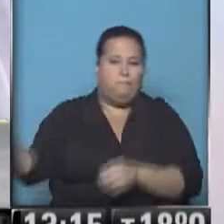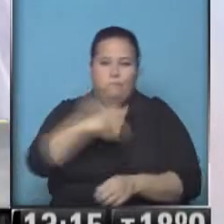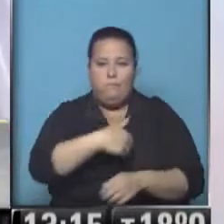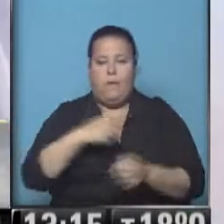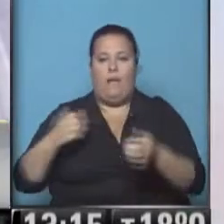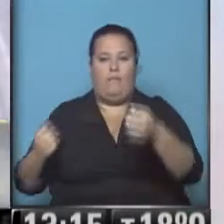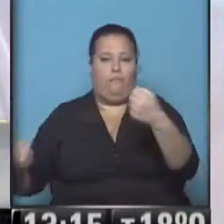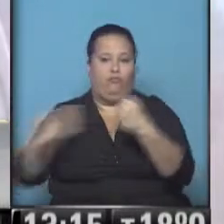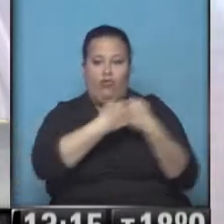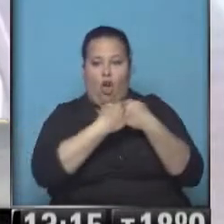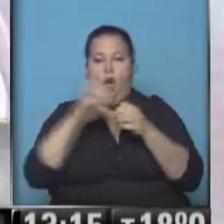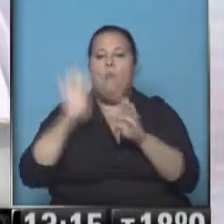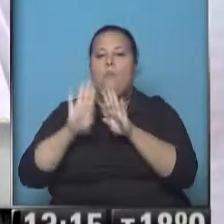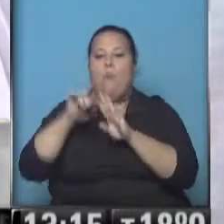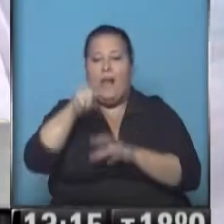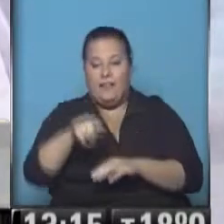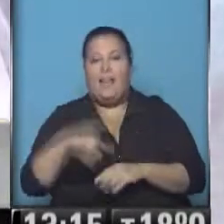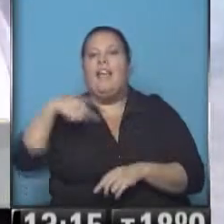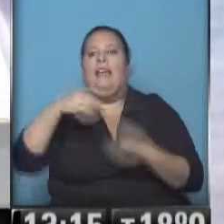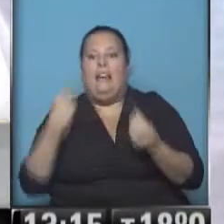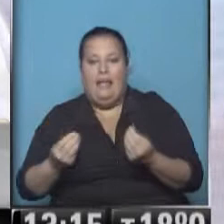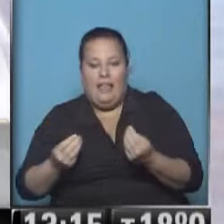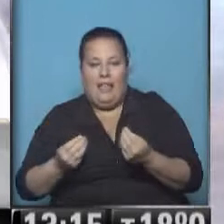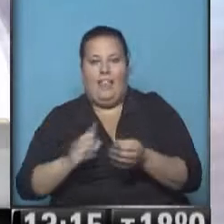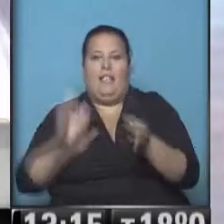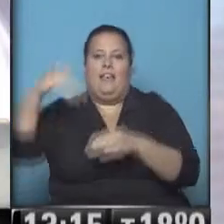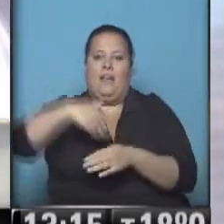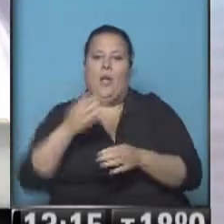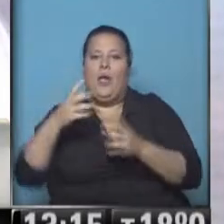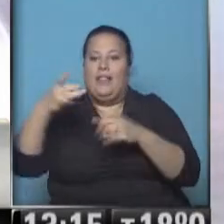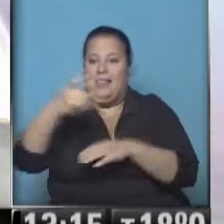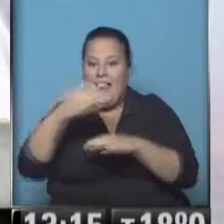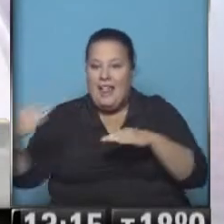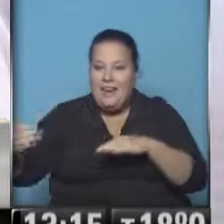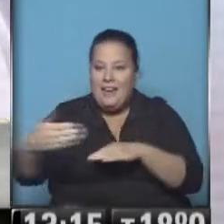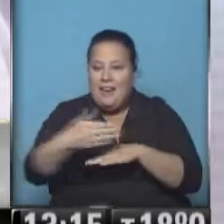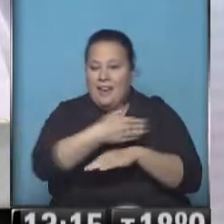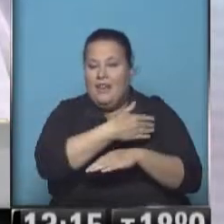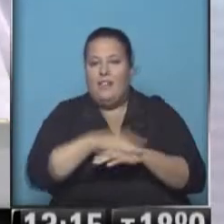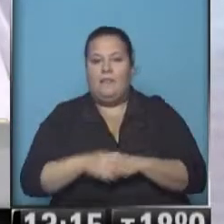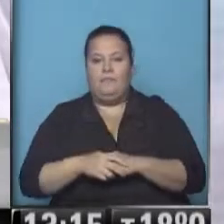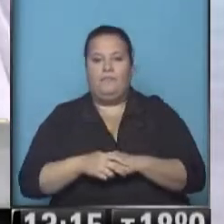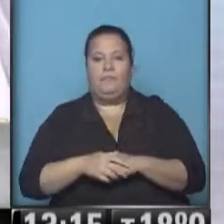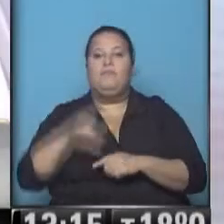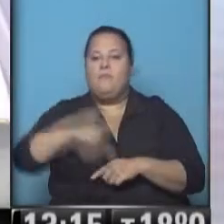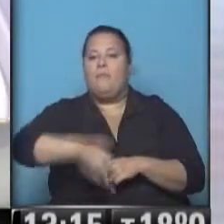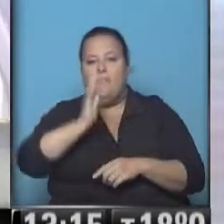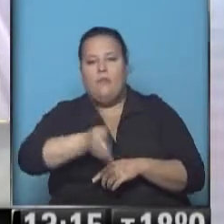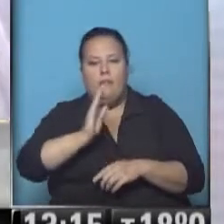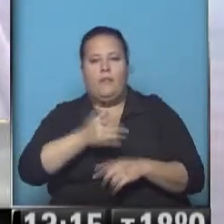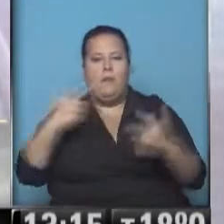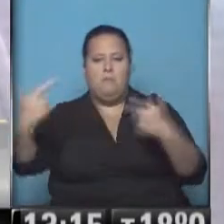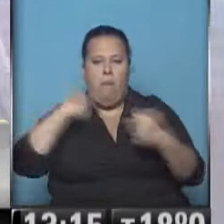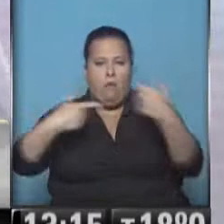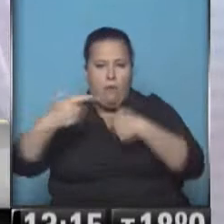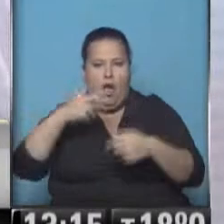contra ellos, contra la puerta de ellos. Entonces ellos, ¿qué hacen? Se meten por el costado de la vía, que es Victorino de la Plaza. Ahí sí me empiezan a efectuar